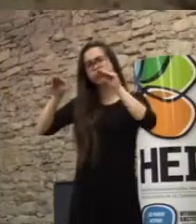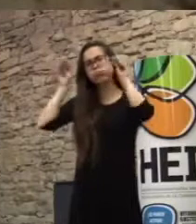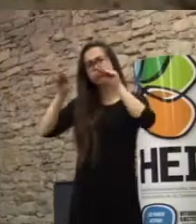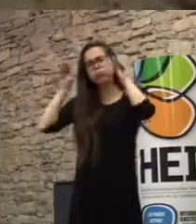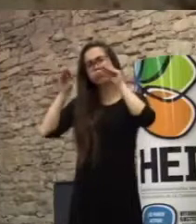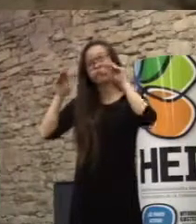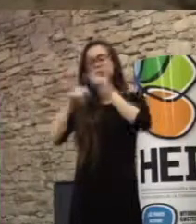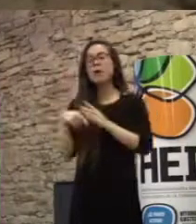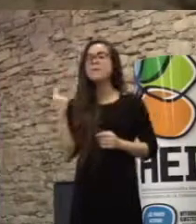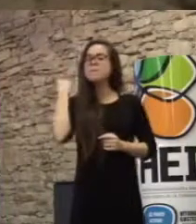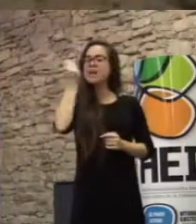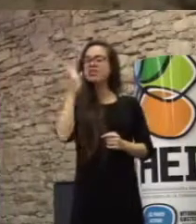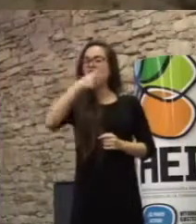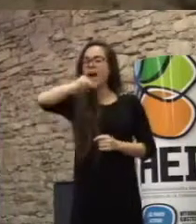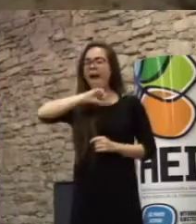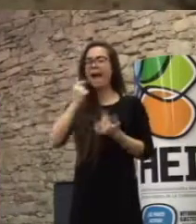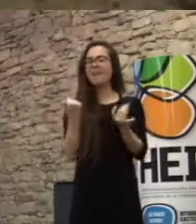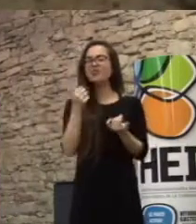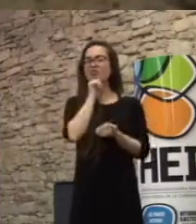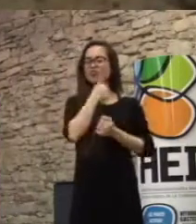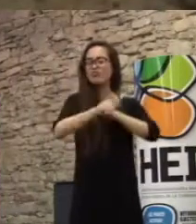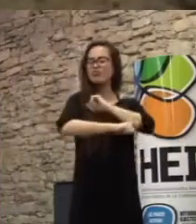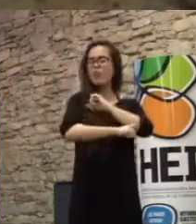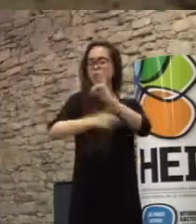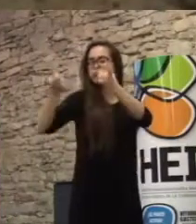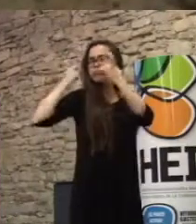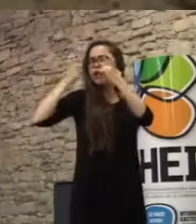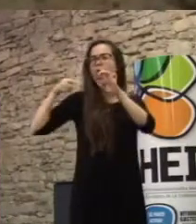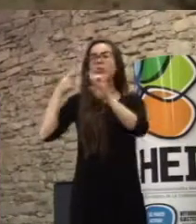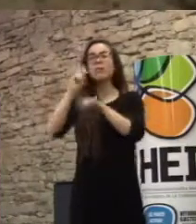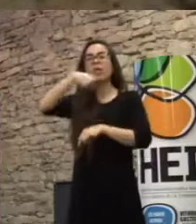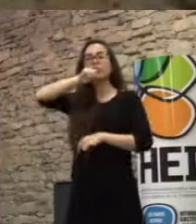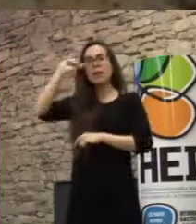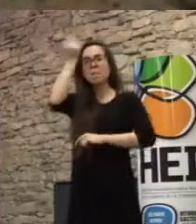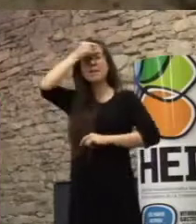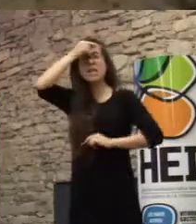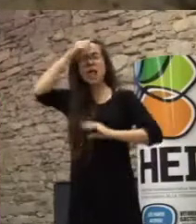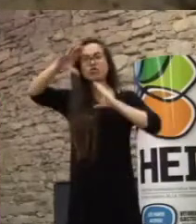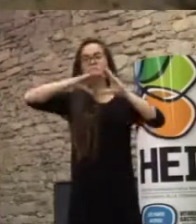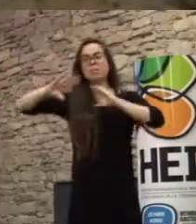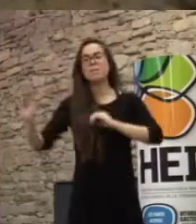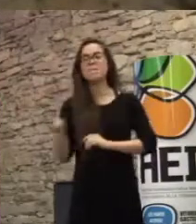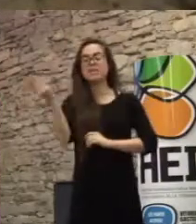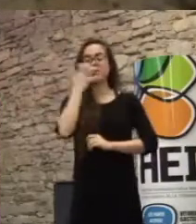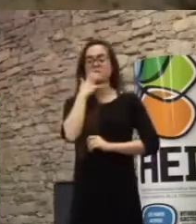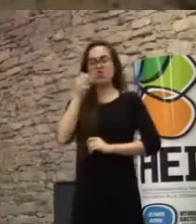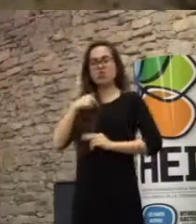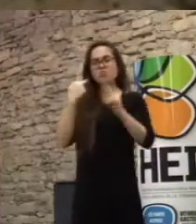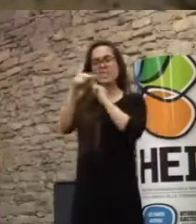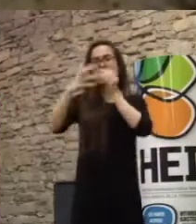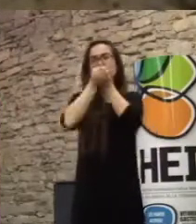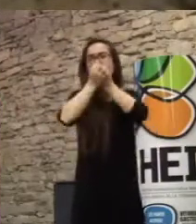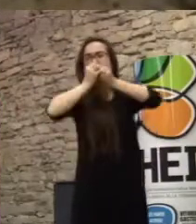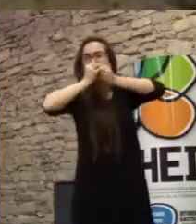claves claves para mejorar nuestras habilidades comunicativas para que cuando yo digo cuando oí un mensaje la gente o todos